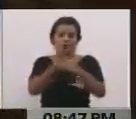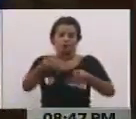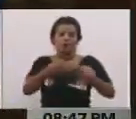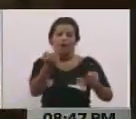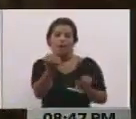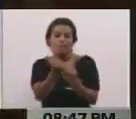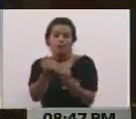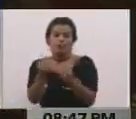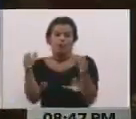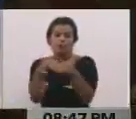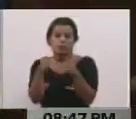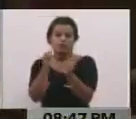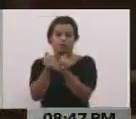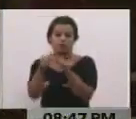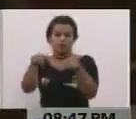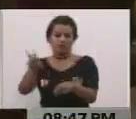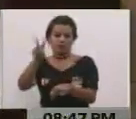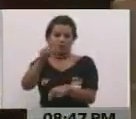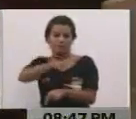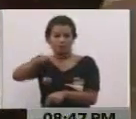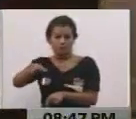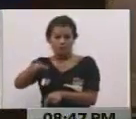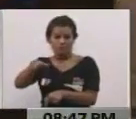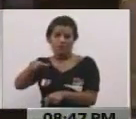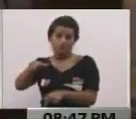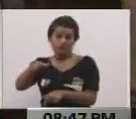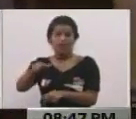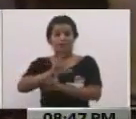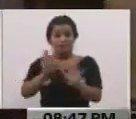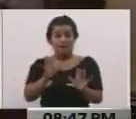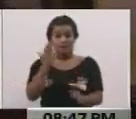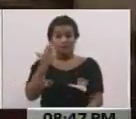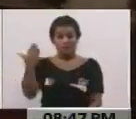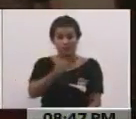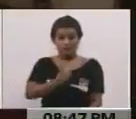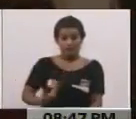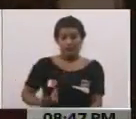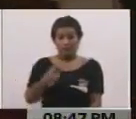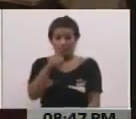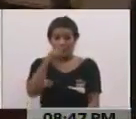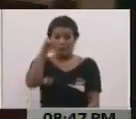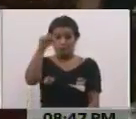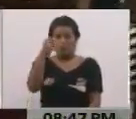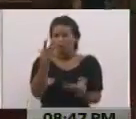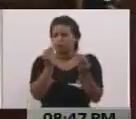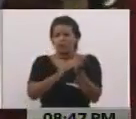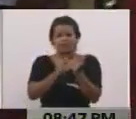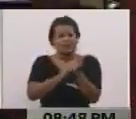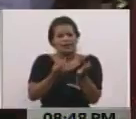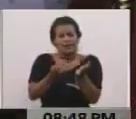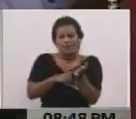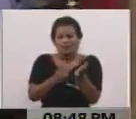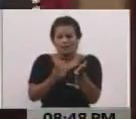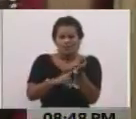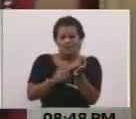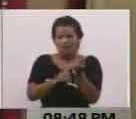deportistas venezolanos, quien ha destacado el mandatario nacional en reiteradas oportunidades,